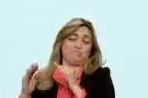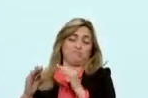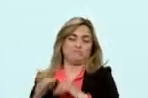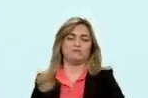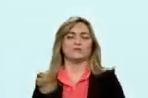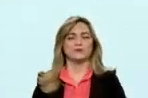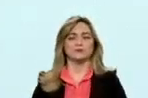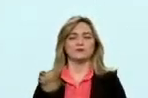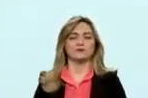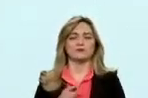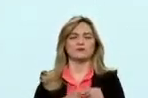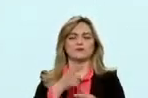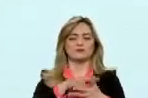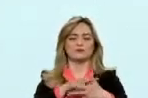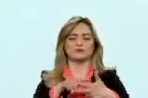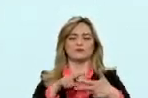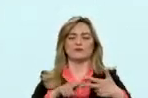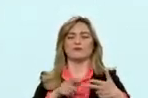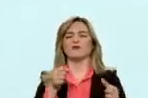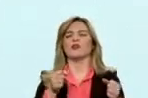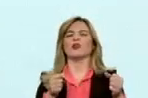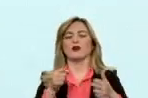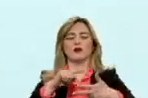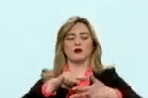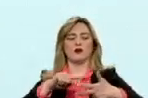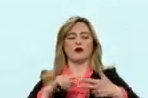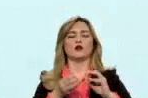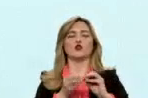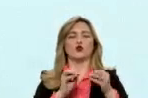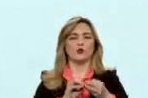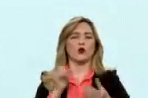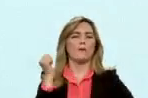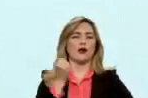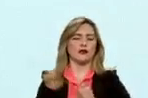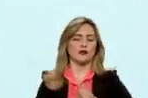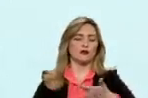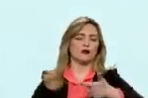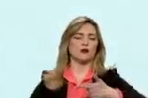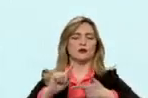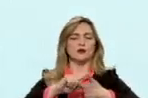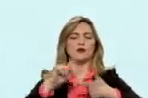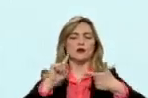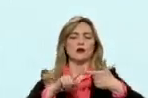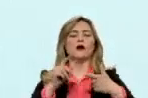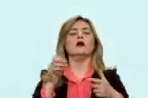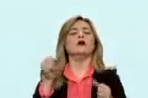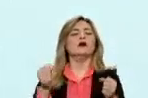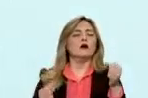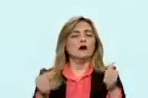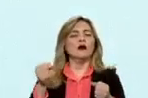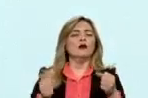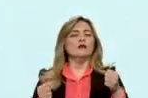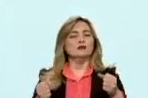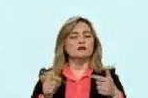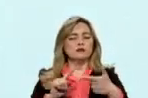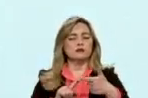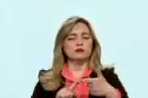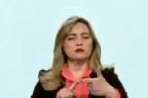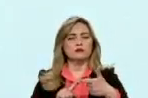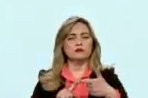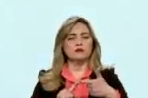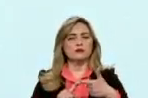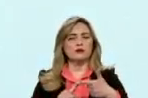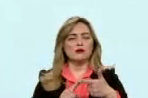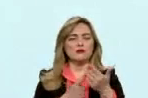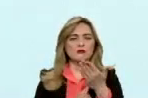de vehículos existentes. ¿Qué quiere decir eso? El número de vehículos matriculados, el número de vehículos que se han desarrollado a partir